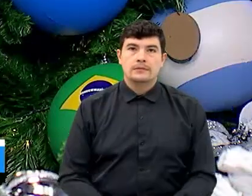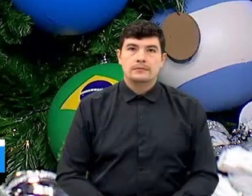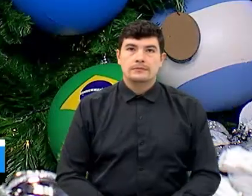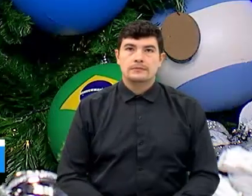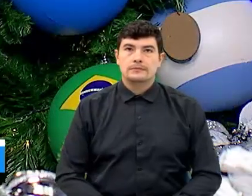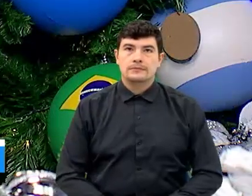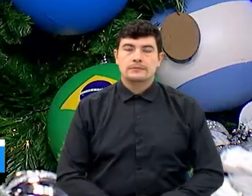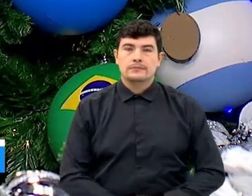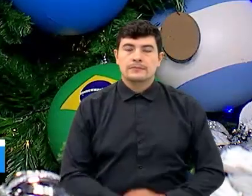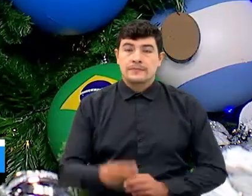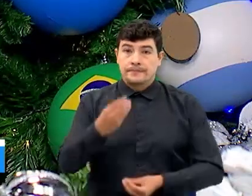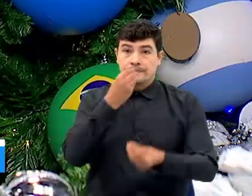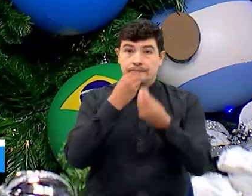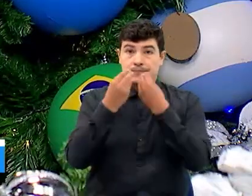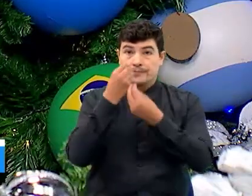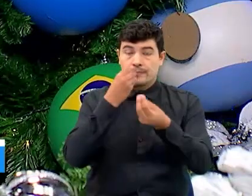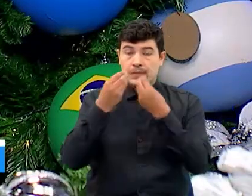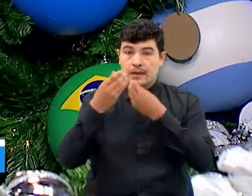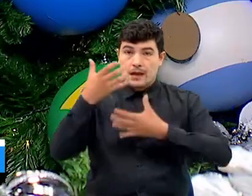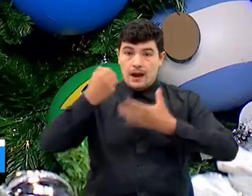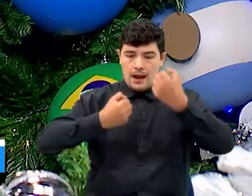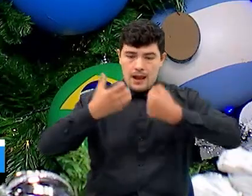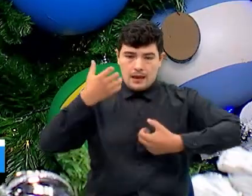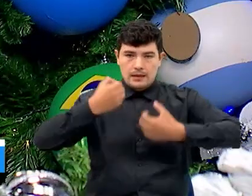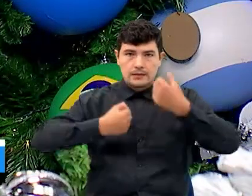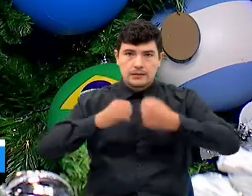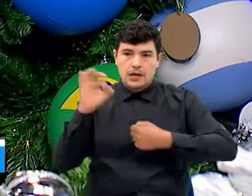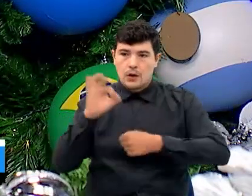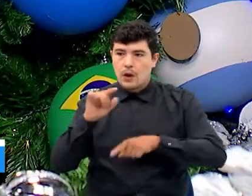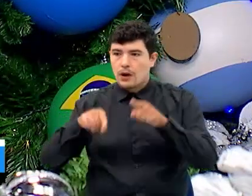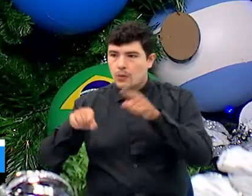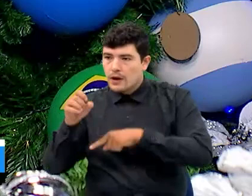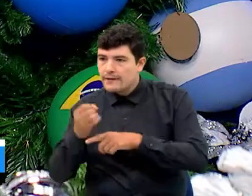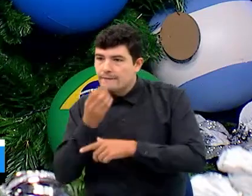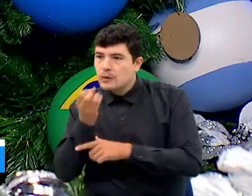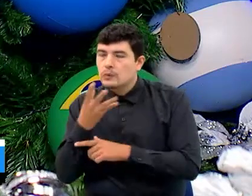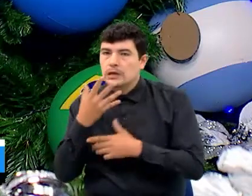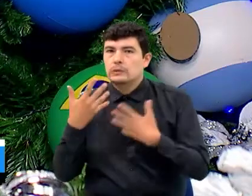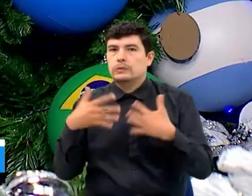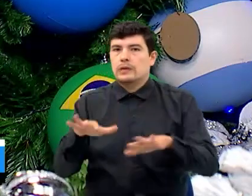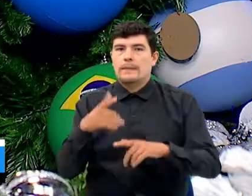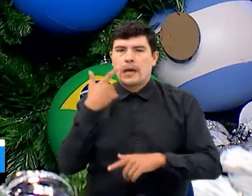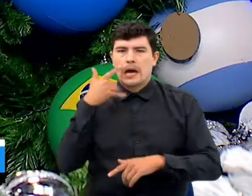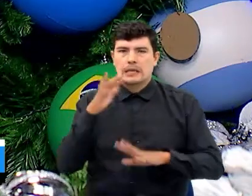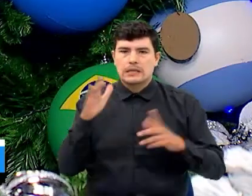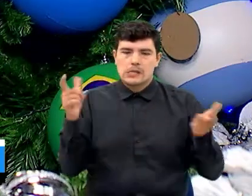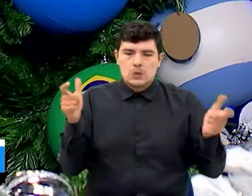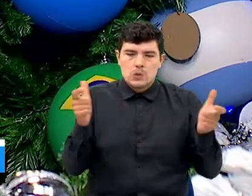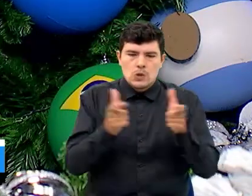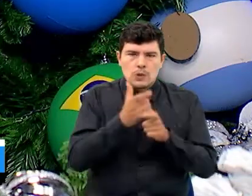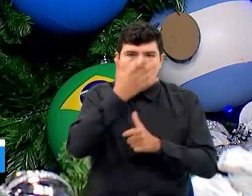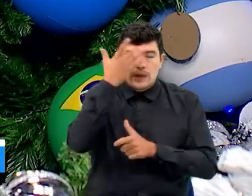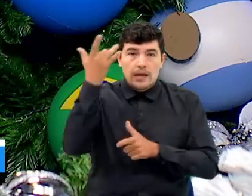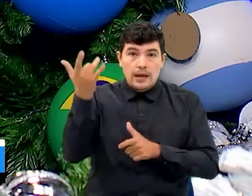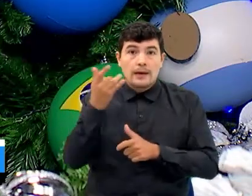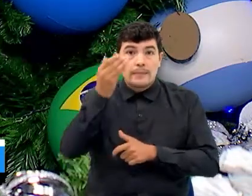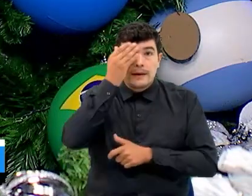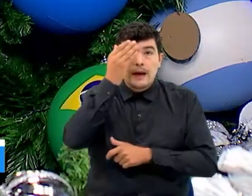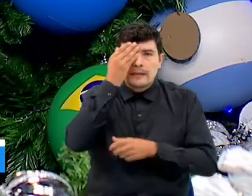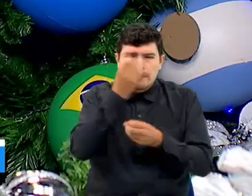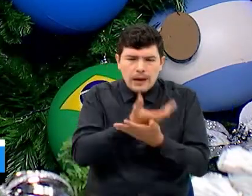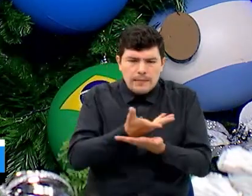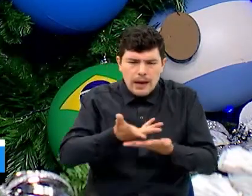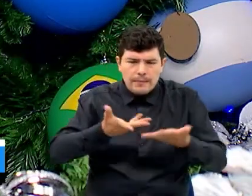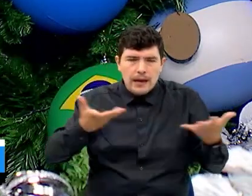Alimentos como la leche, el queso, el plátano y algunas frutas pueden comenzar a escasear por el contrabando que se presenta en la frontera con Venezuela, una situación que afecta